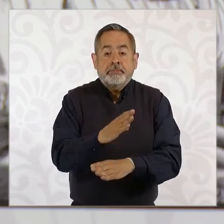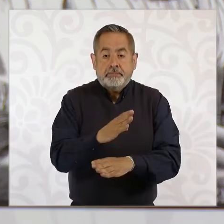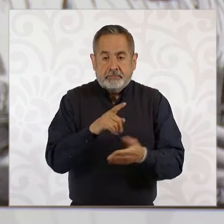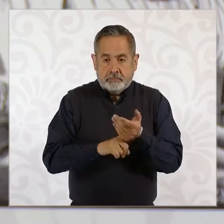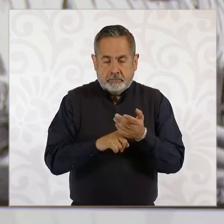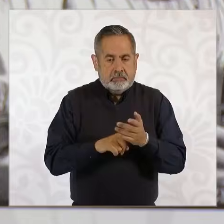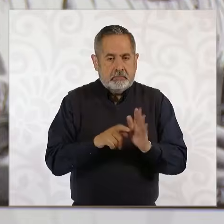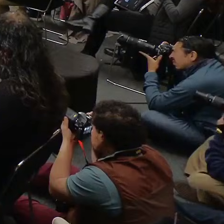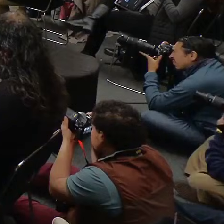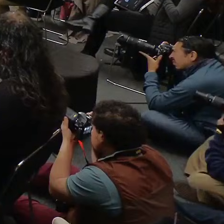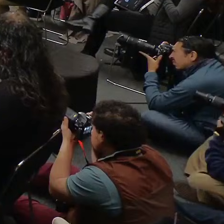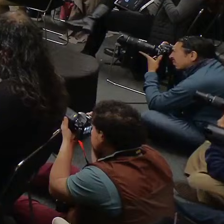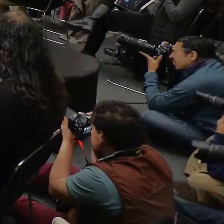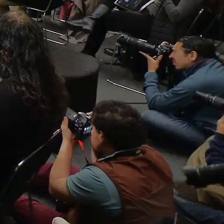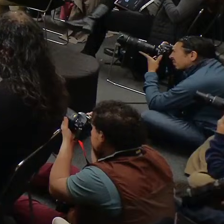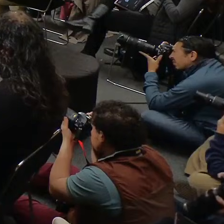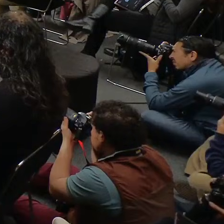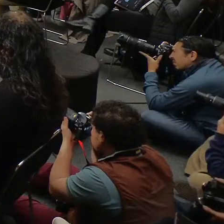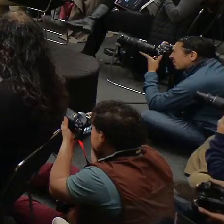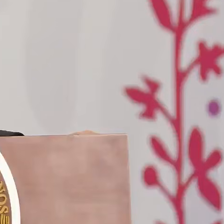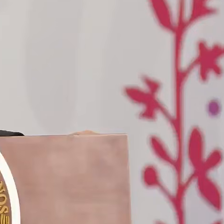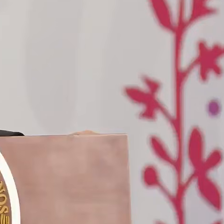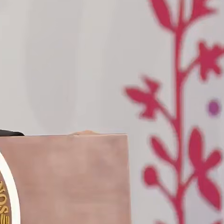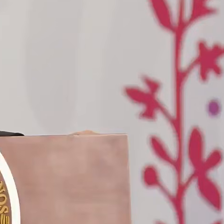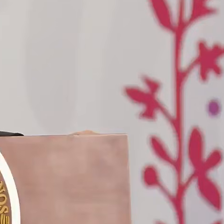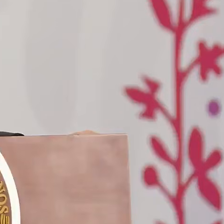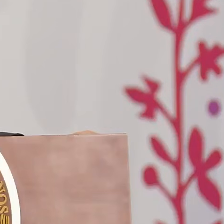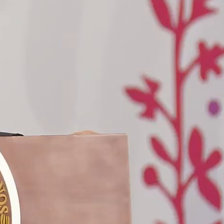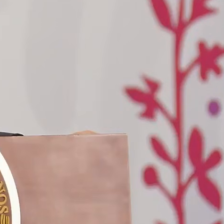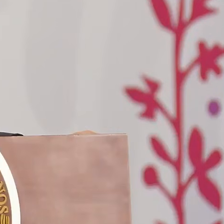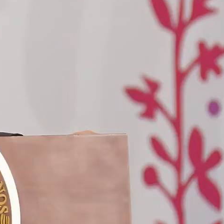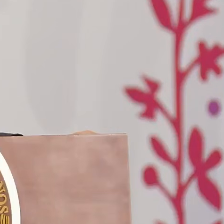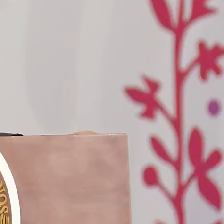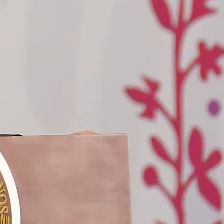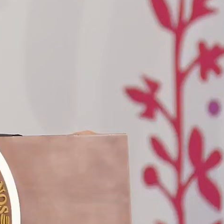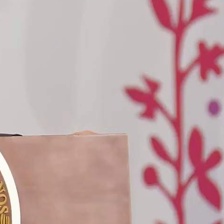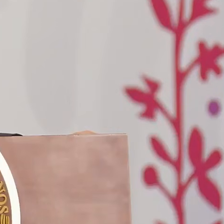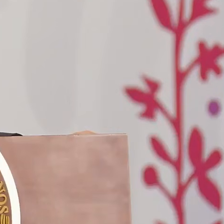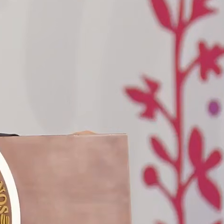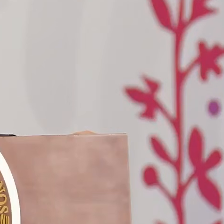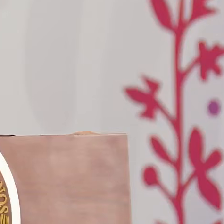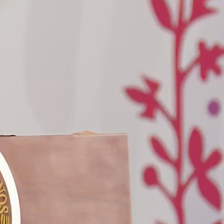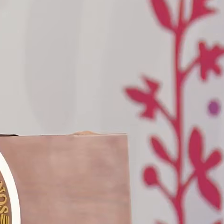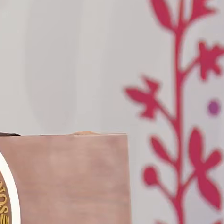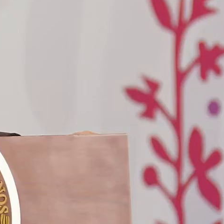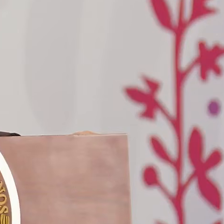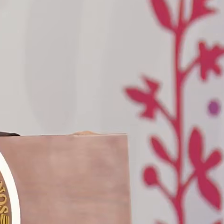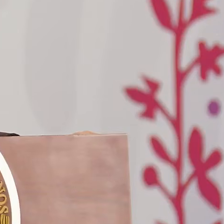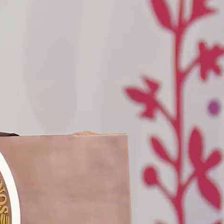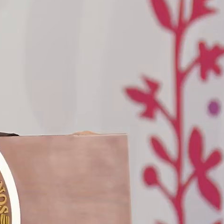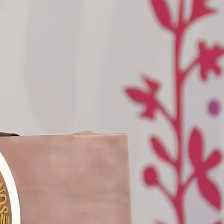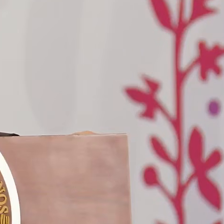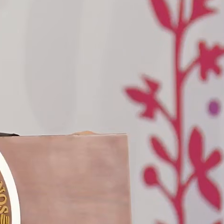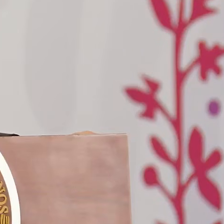paga con tarjeta en las gasolineras. Se está a punto de llegar a ese acuerdo, ya lo